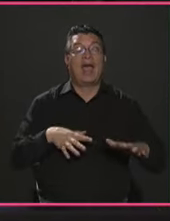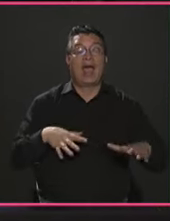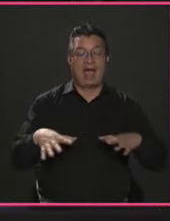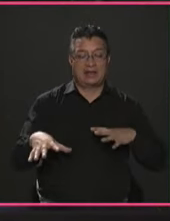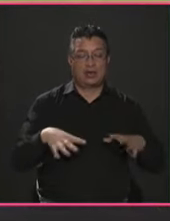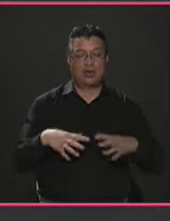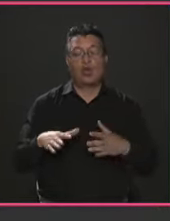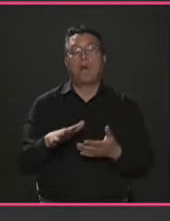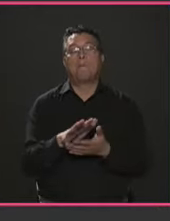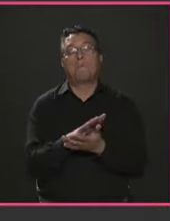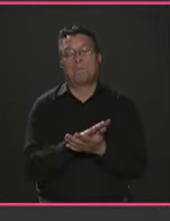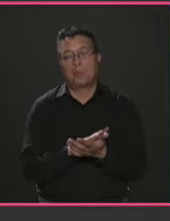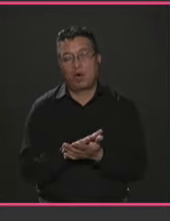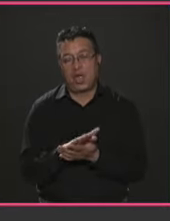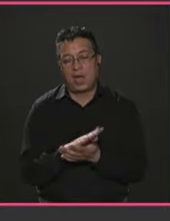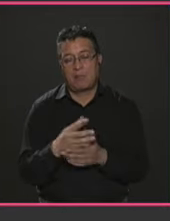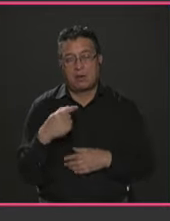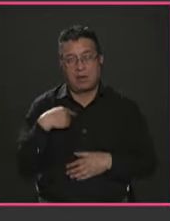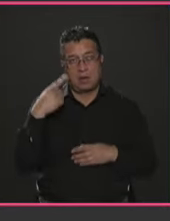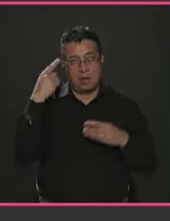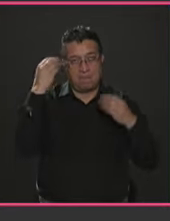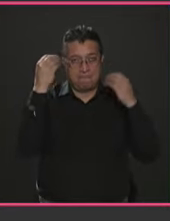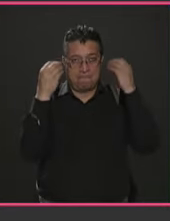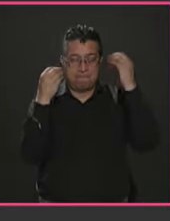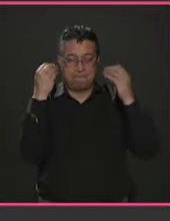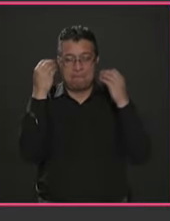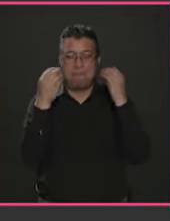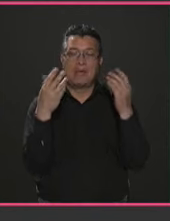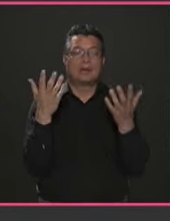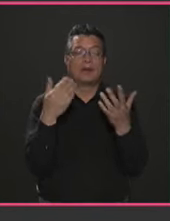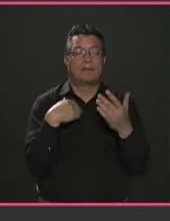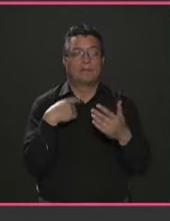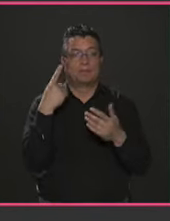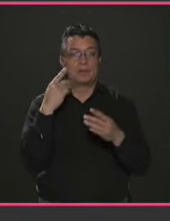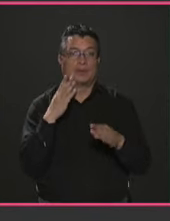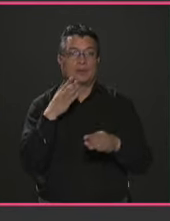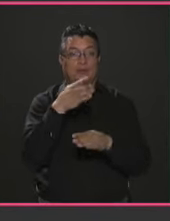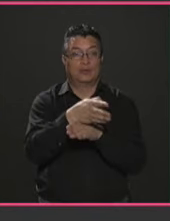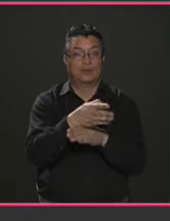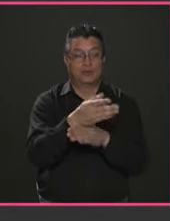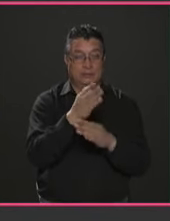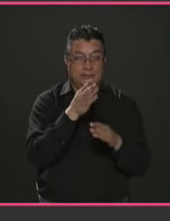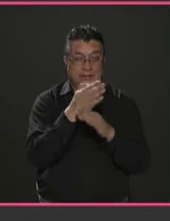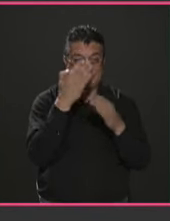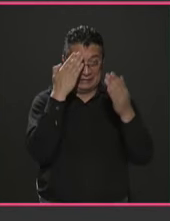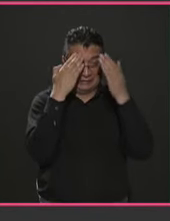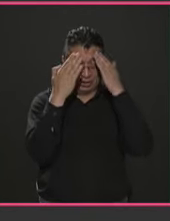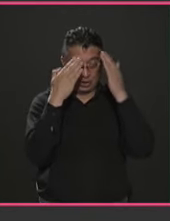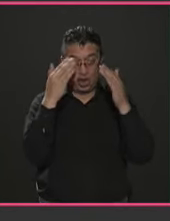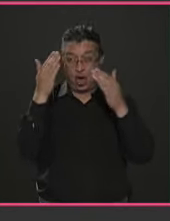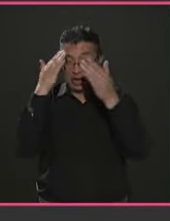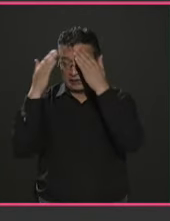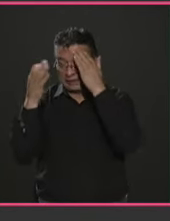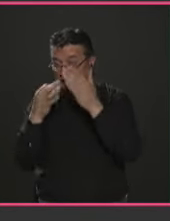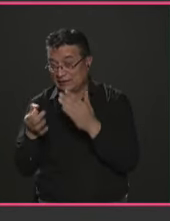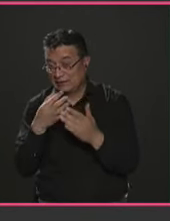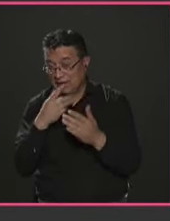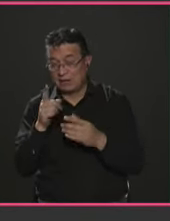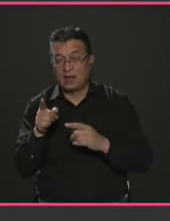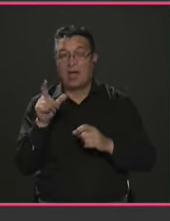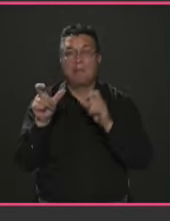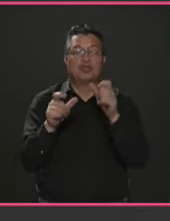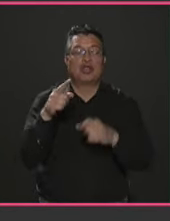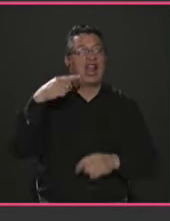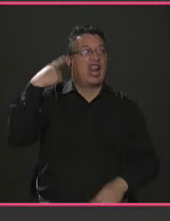como por ejemplo pensar que ir a consultar a un psicólogo un psiquiatra es para las personas que